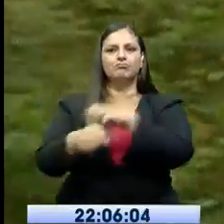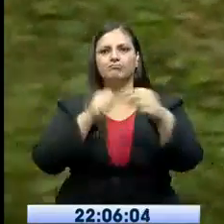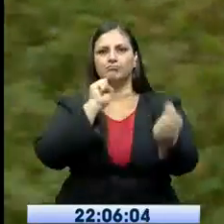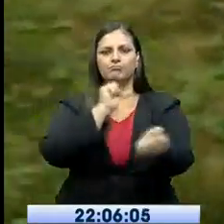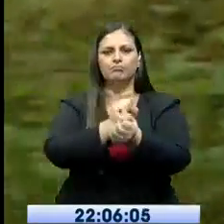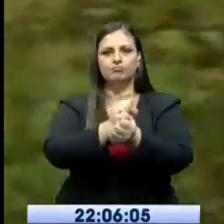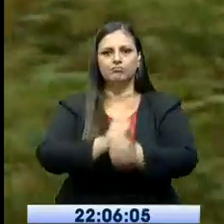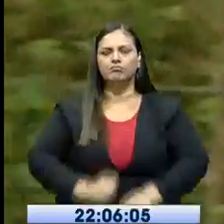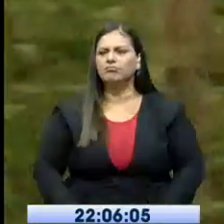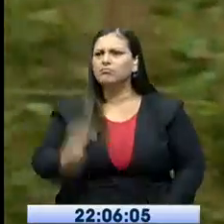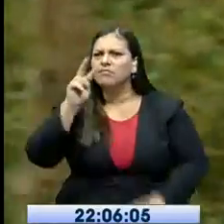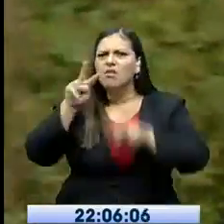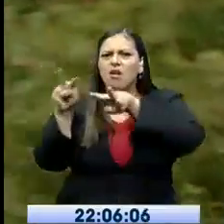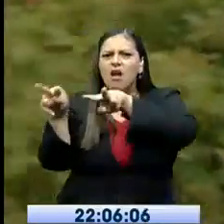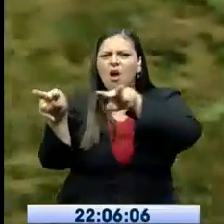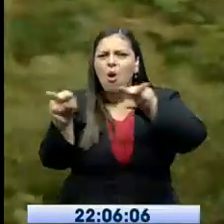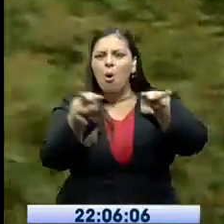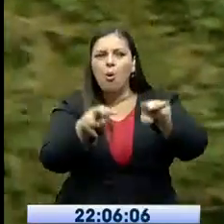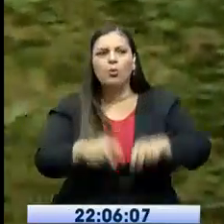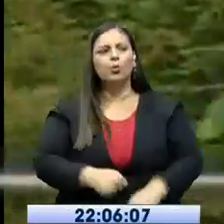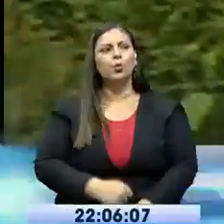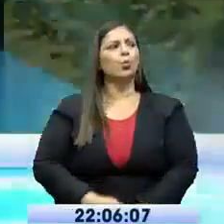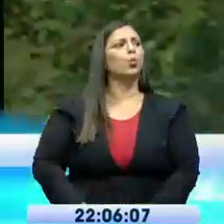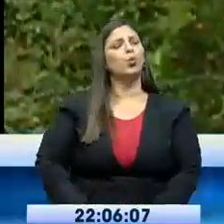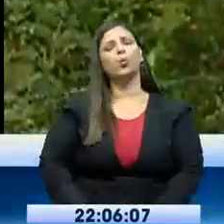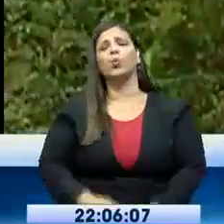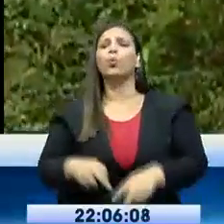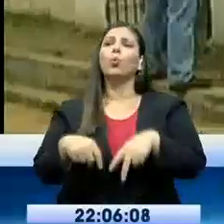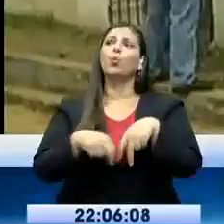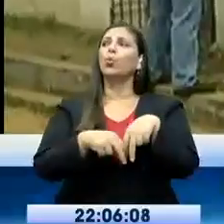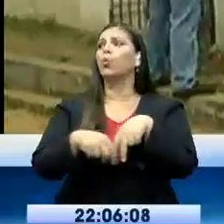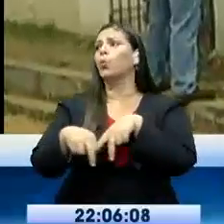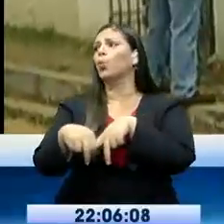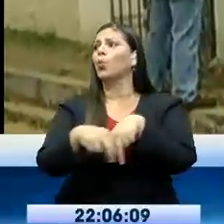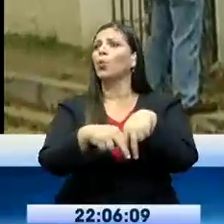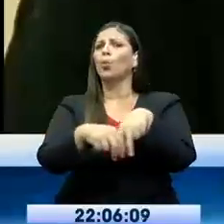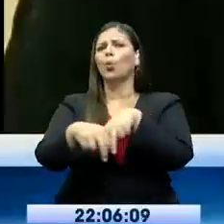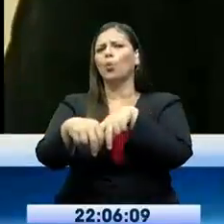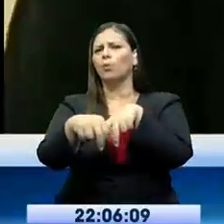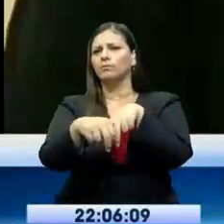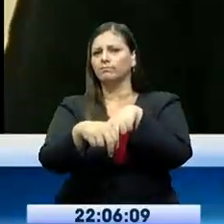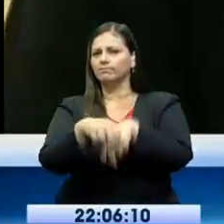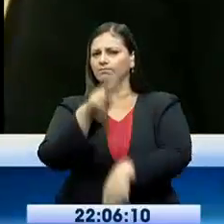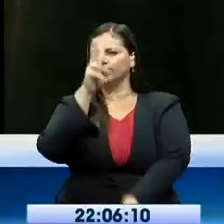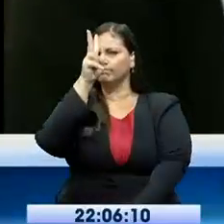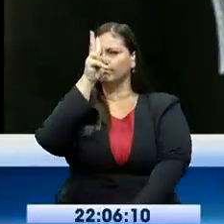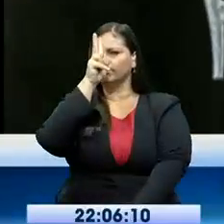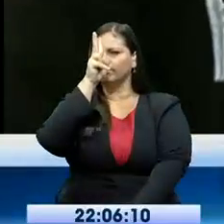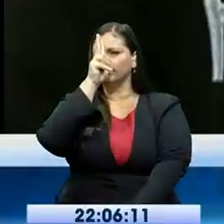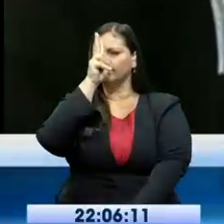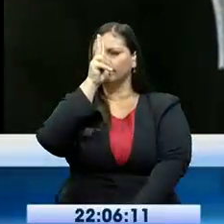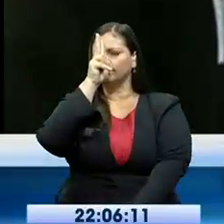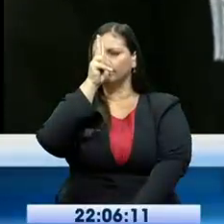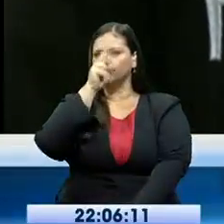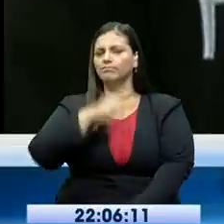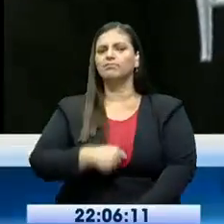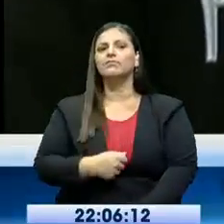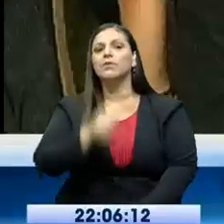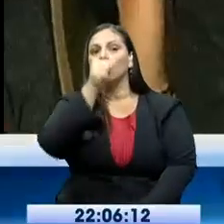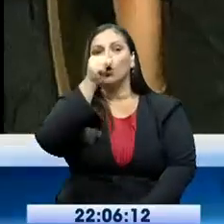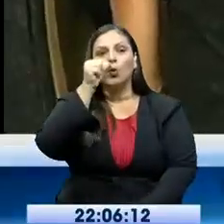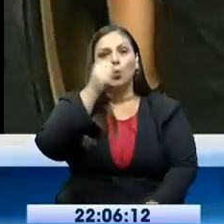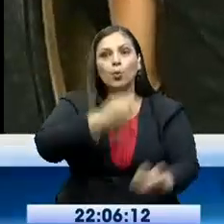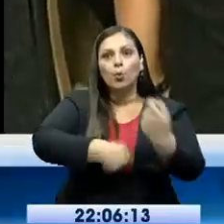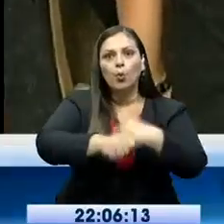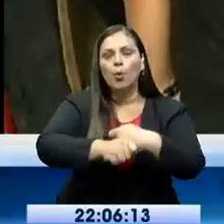Ocultos entre matorrales o fingiendo ser simples peatones a través de las polvorientas calles, el equipo de la Unidad de Inteligencia Antinarcóticos